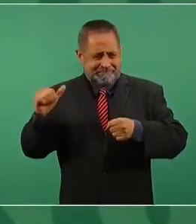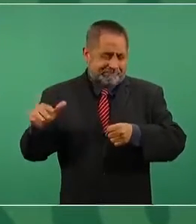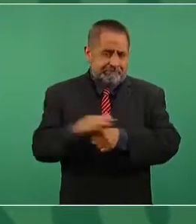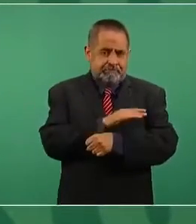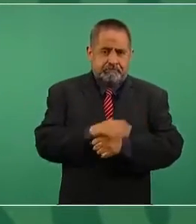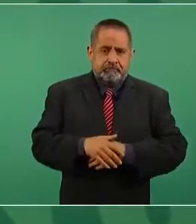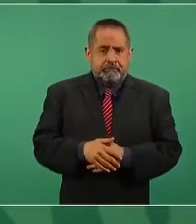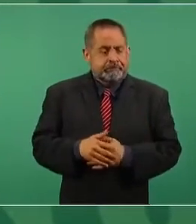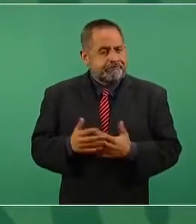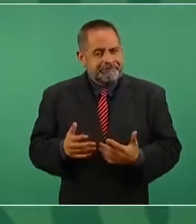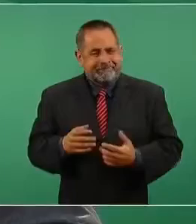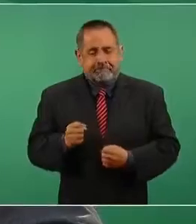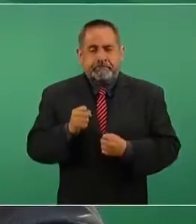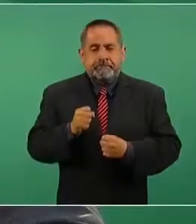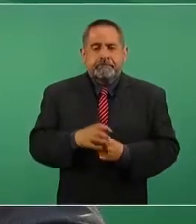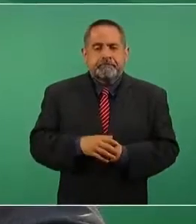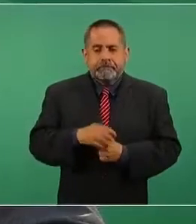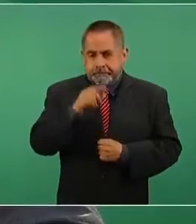no alcanzó,